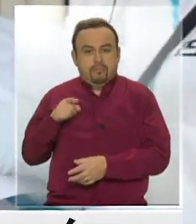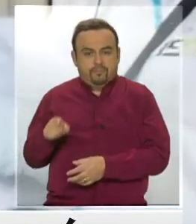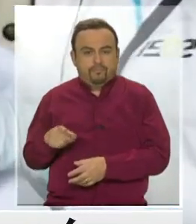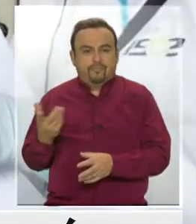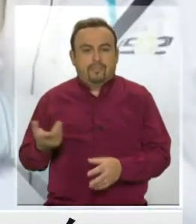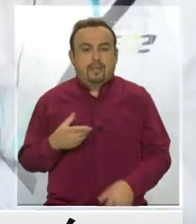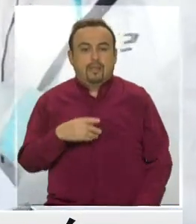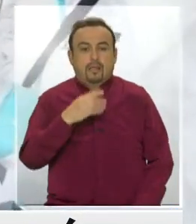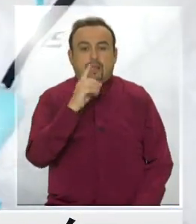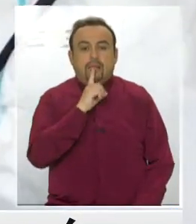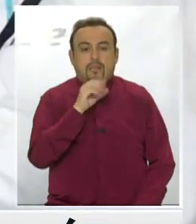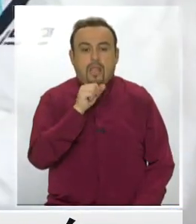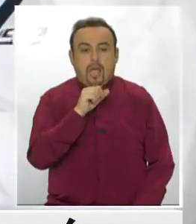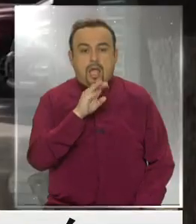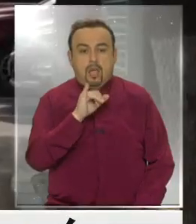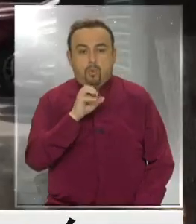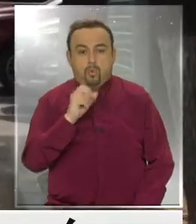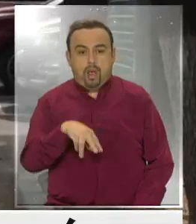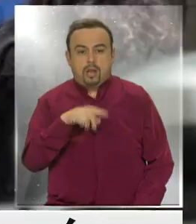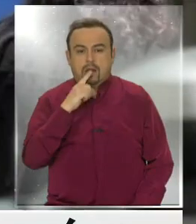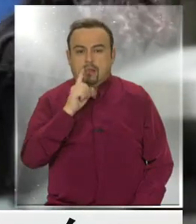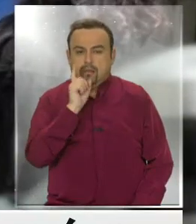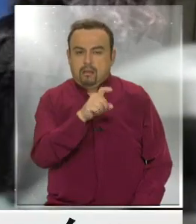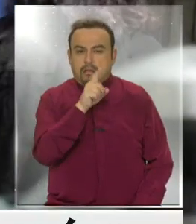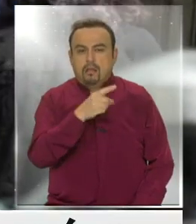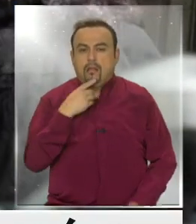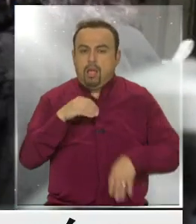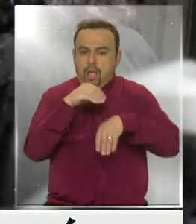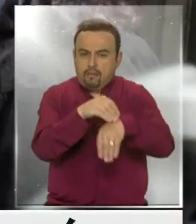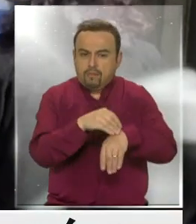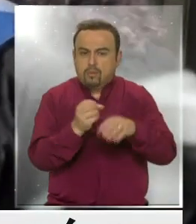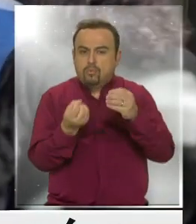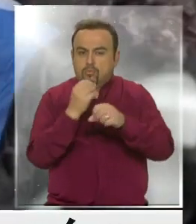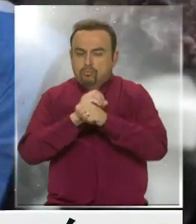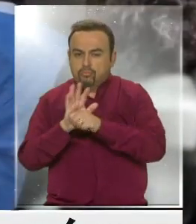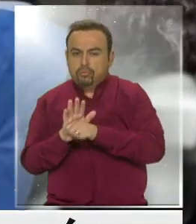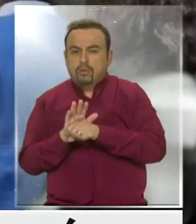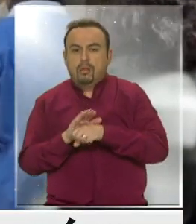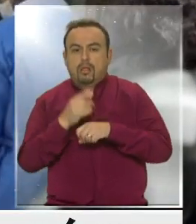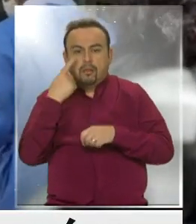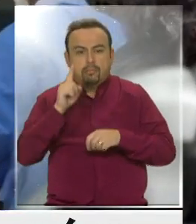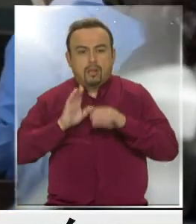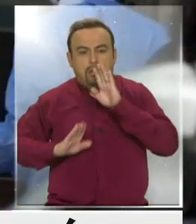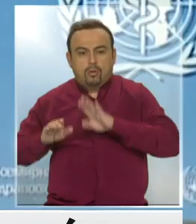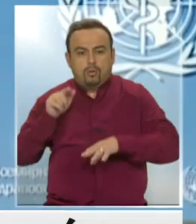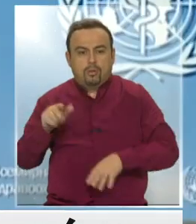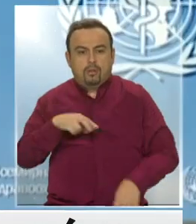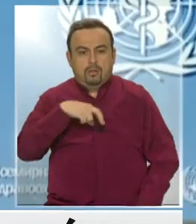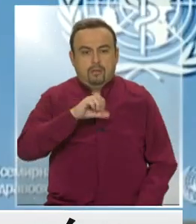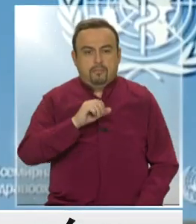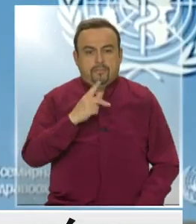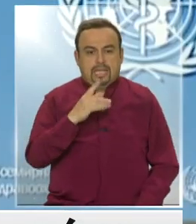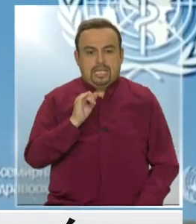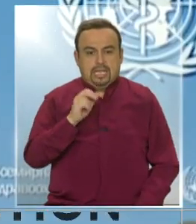Incluso Taiwán acusó a Tedros de ignorar sus alertas sobre el nuevo coronavirus para proteger a Pekín.